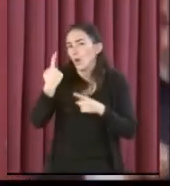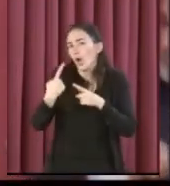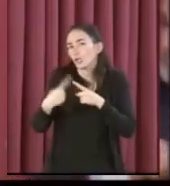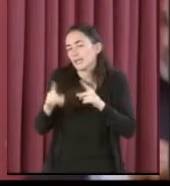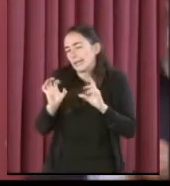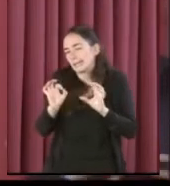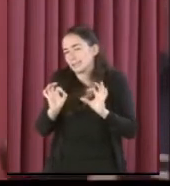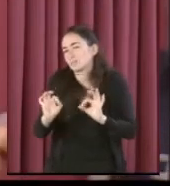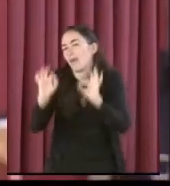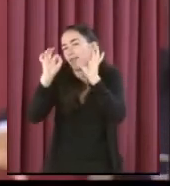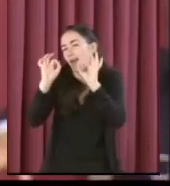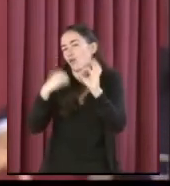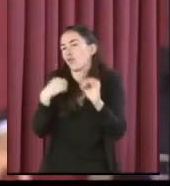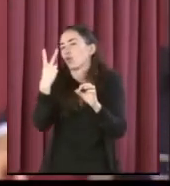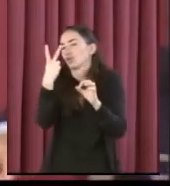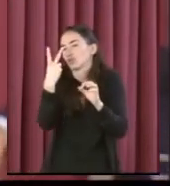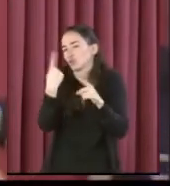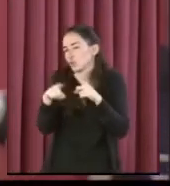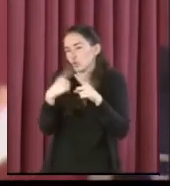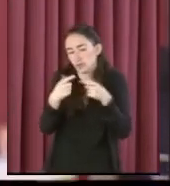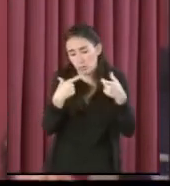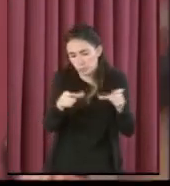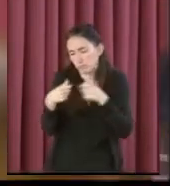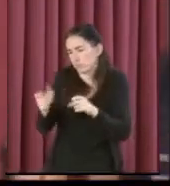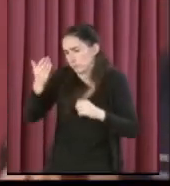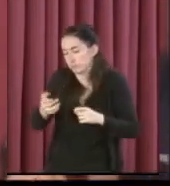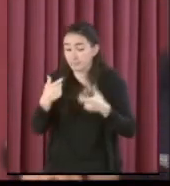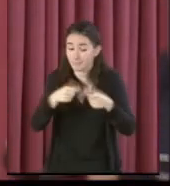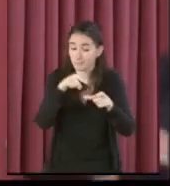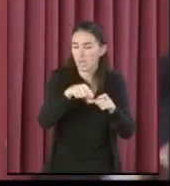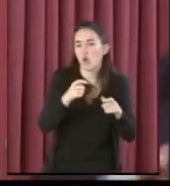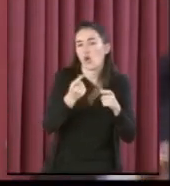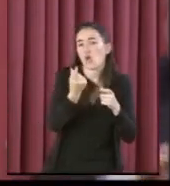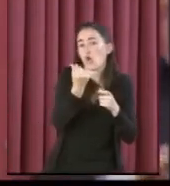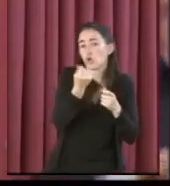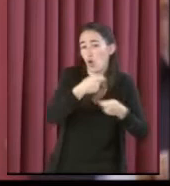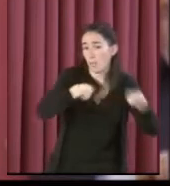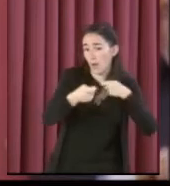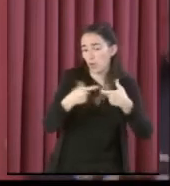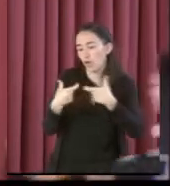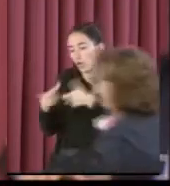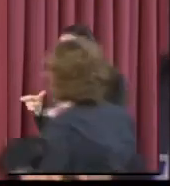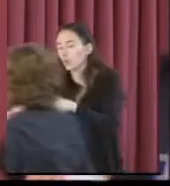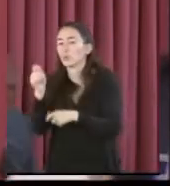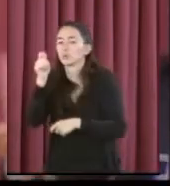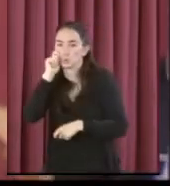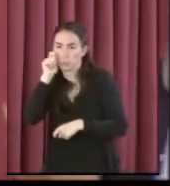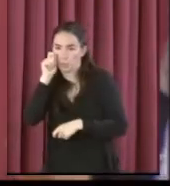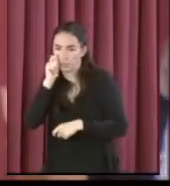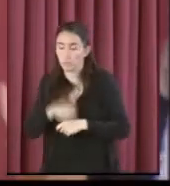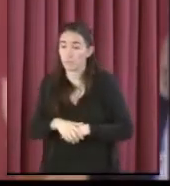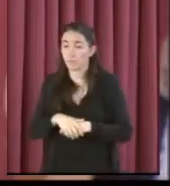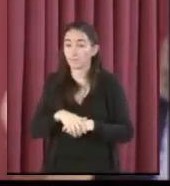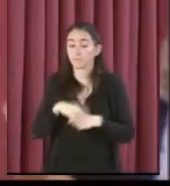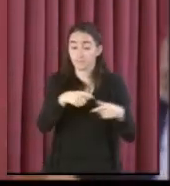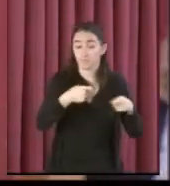mención a dos sectores que son esenciales para la ciudad, el comercio y el turismo. Comencemos por el comercio, sin